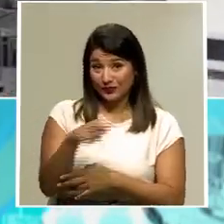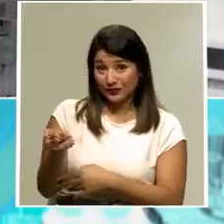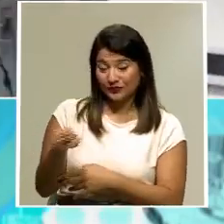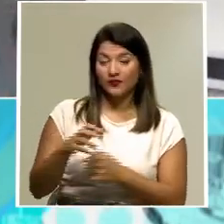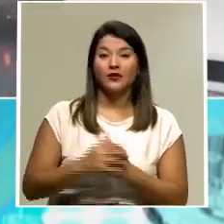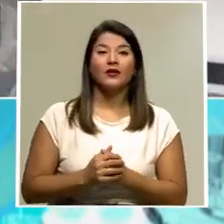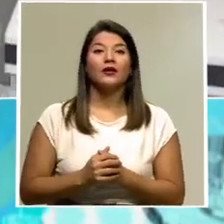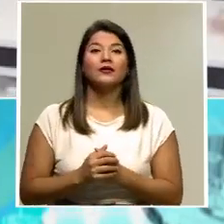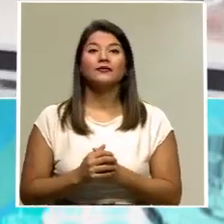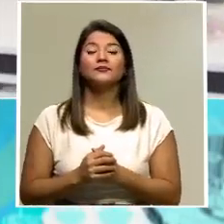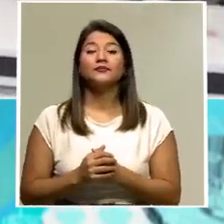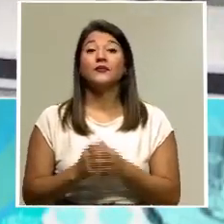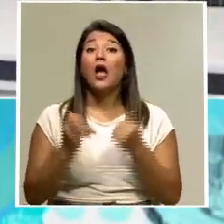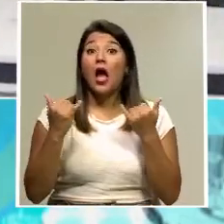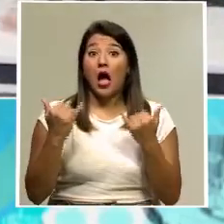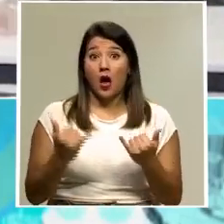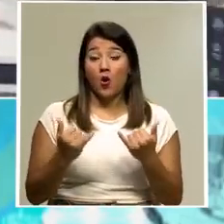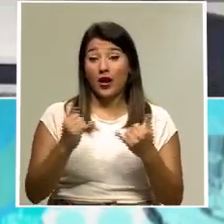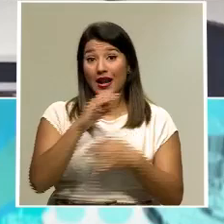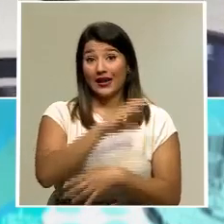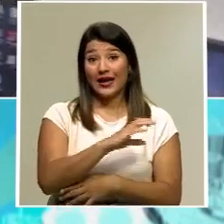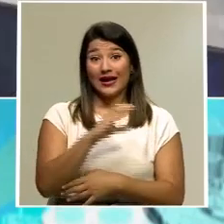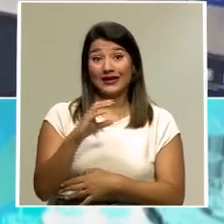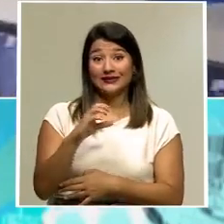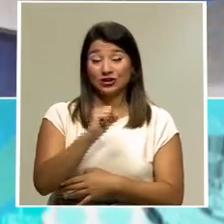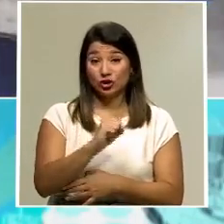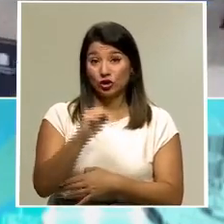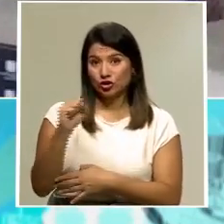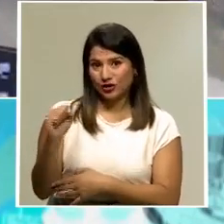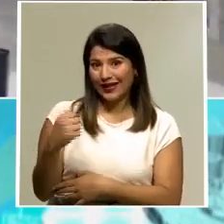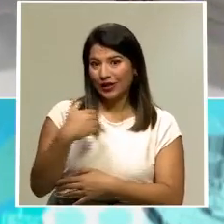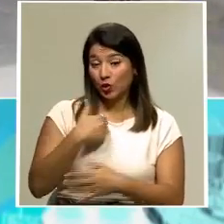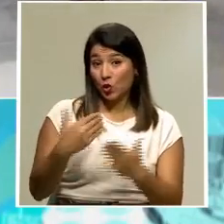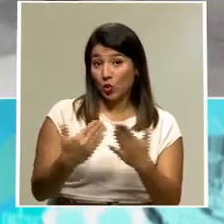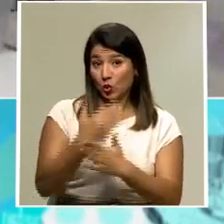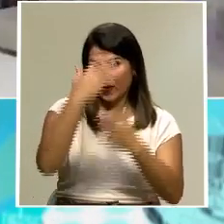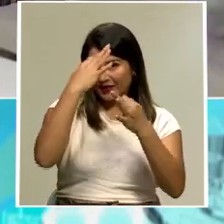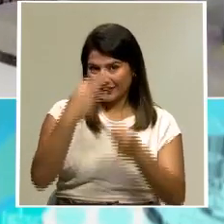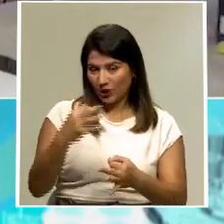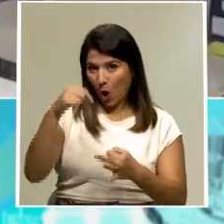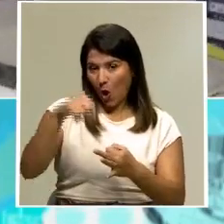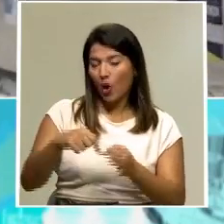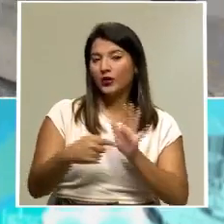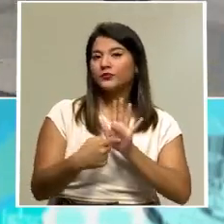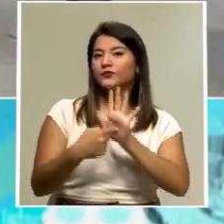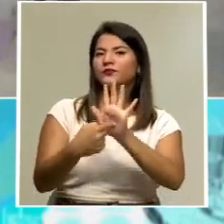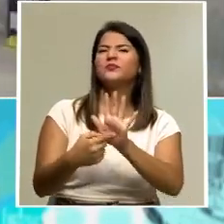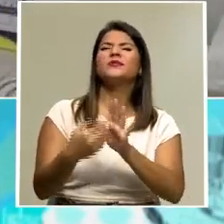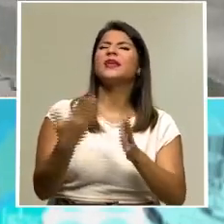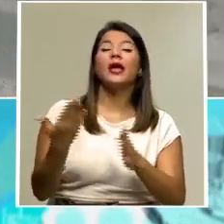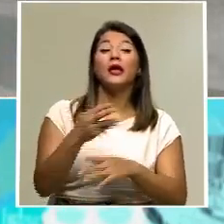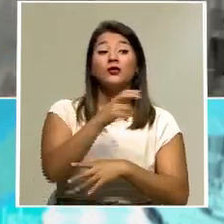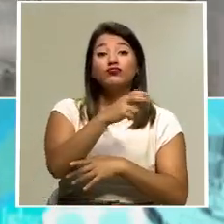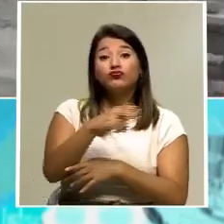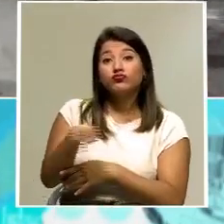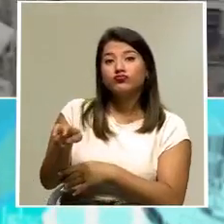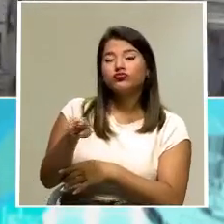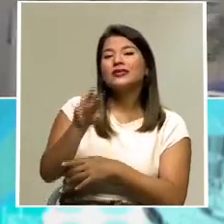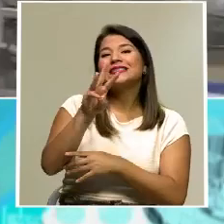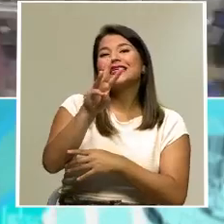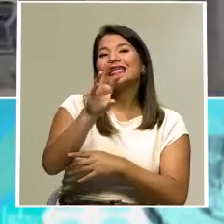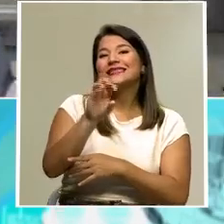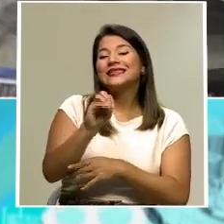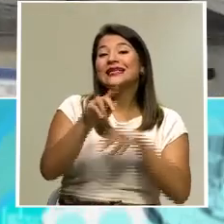Entre las medidas que ha planteado la Caja Costarricense de Seguro Social está el traslado de al menos 60 pacientes